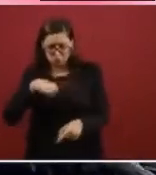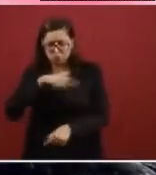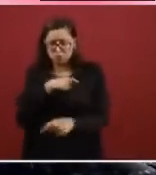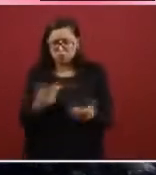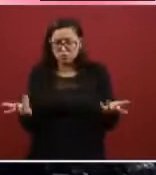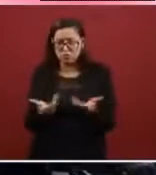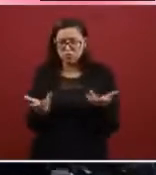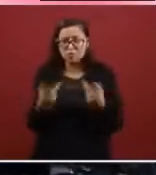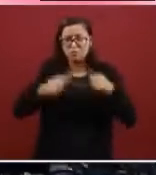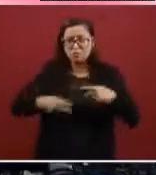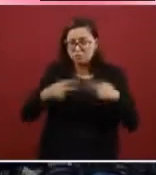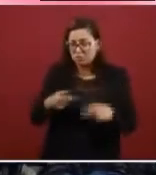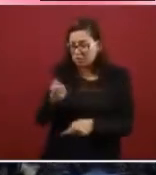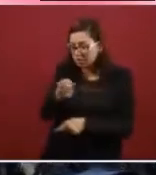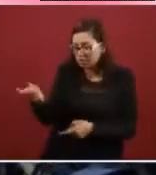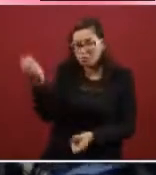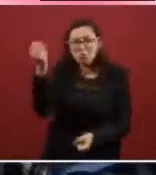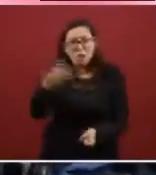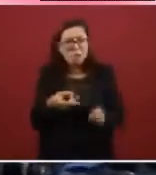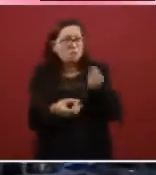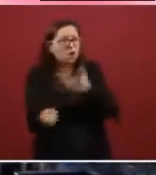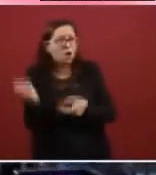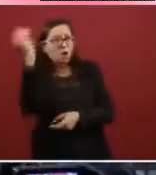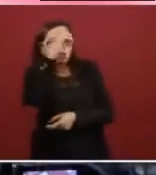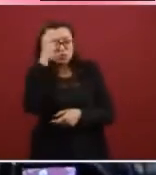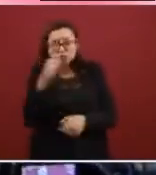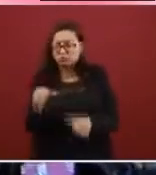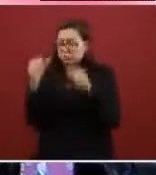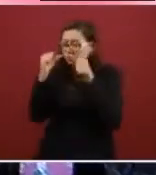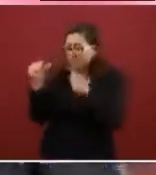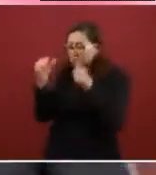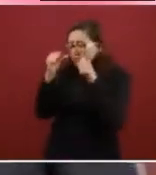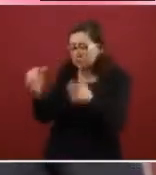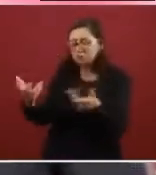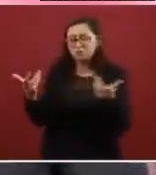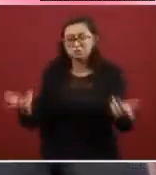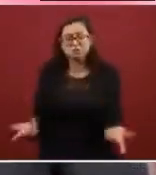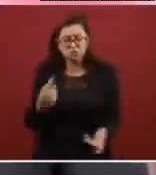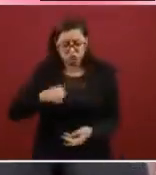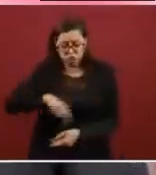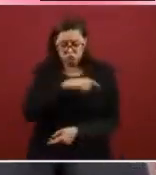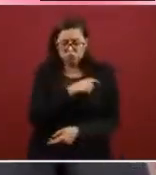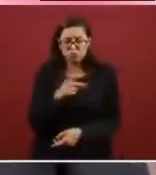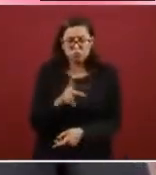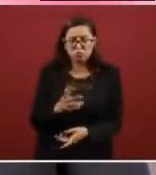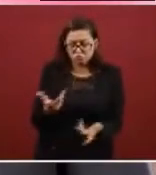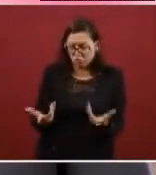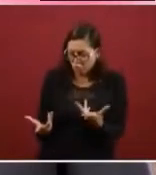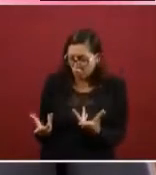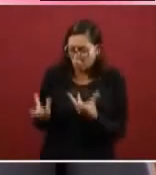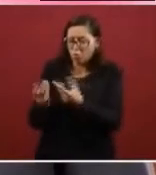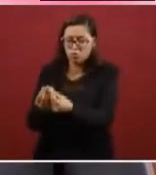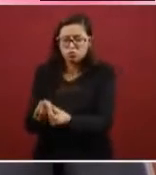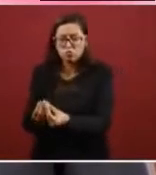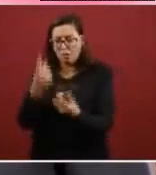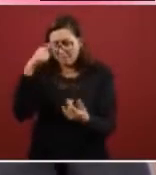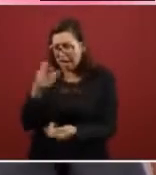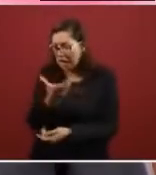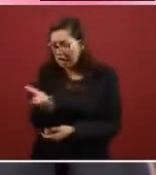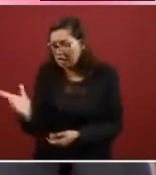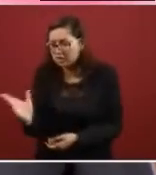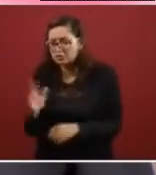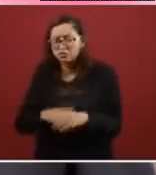la gente. We are listening to the people. Es un gobierno del pueblo para el pueblo y con el pueblo. For the people and, yo